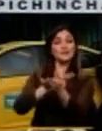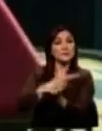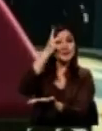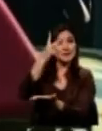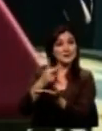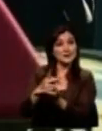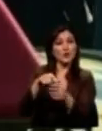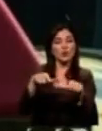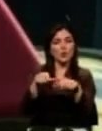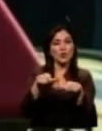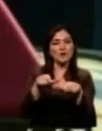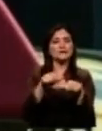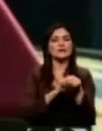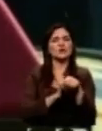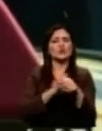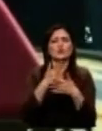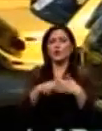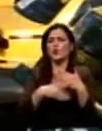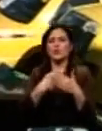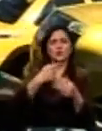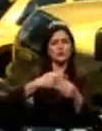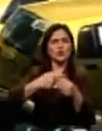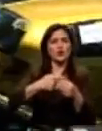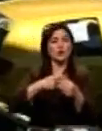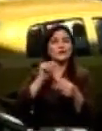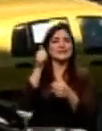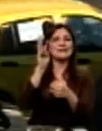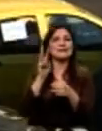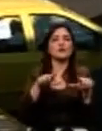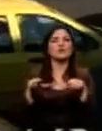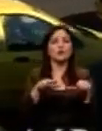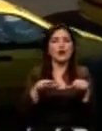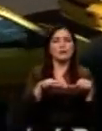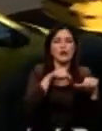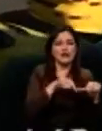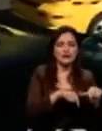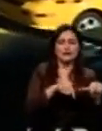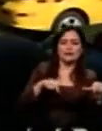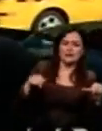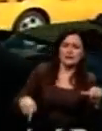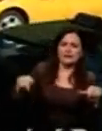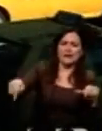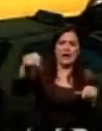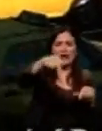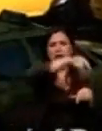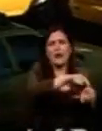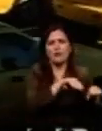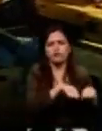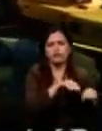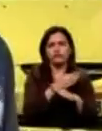Pichincha, fue uno de los 16 puntos de concentración de los agremiados que coparon la avenida Teniente Hugo Ortiz, bloqueando la